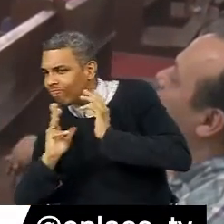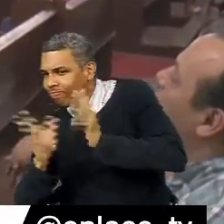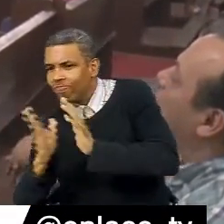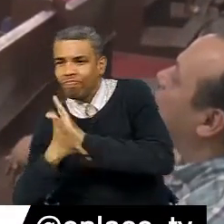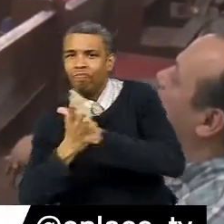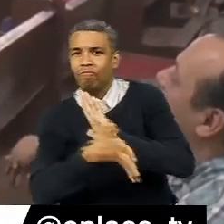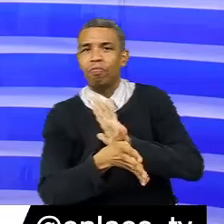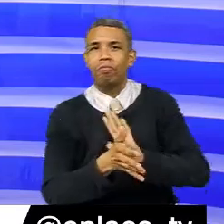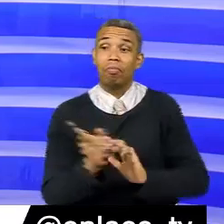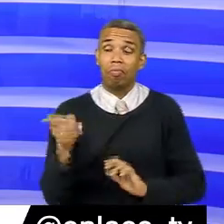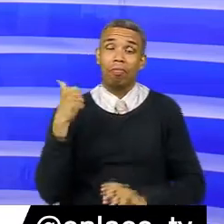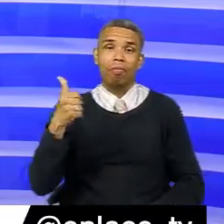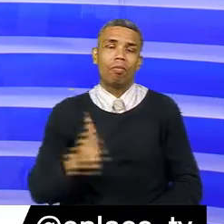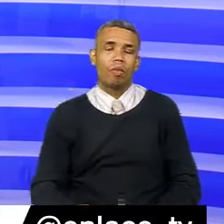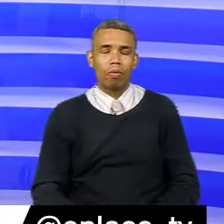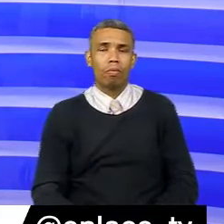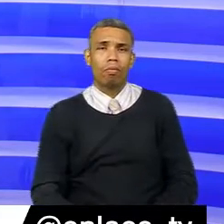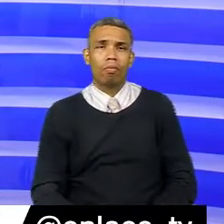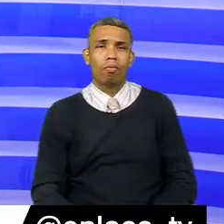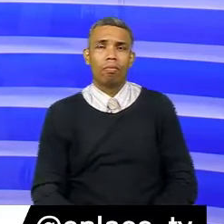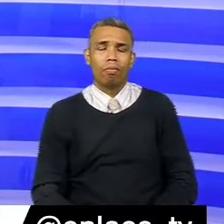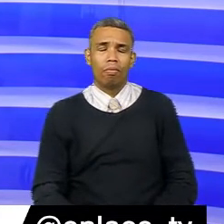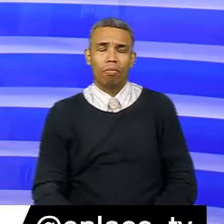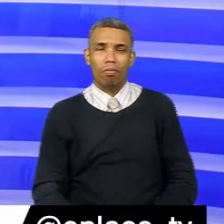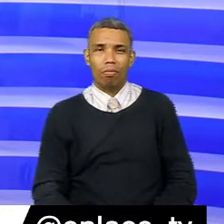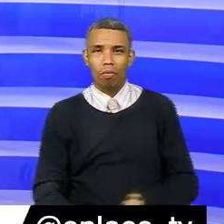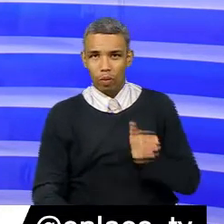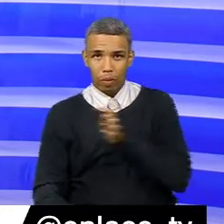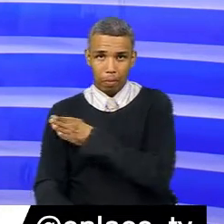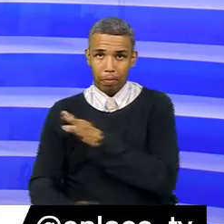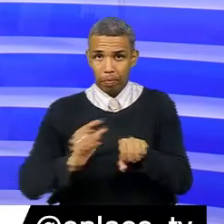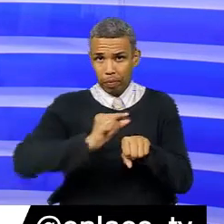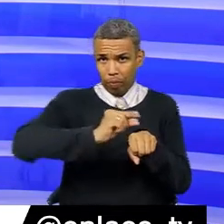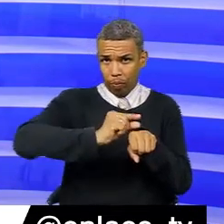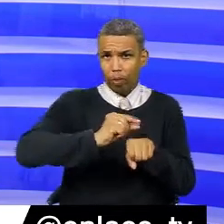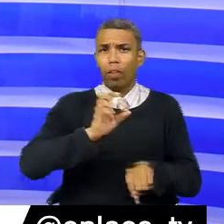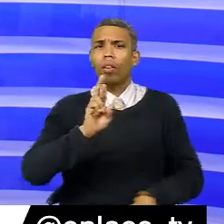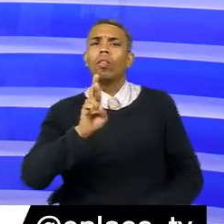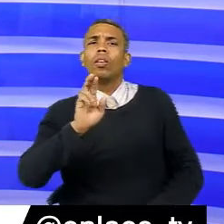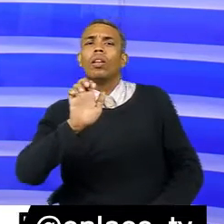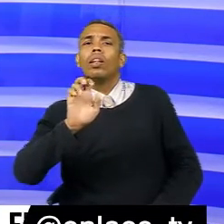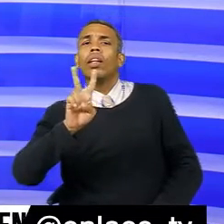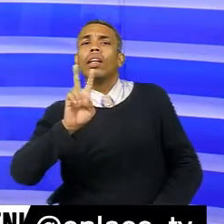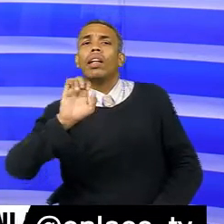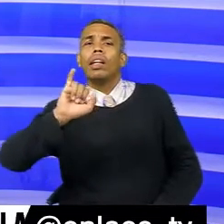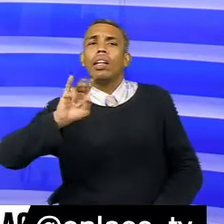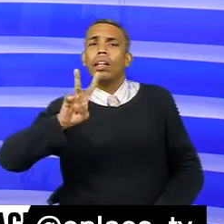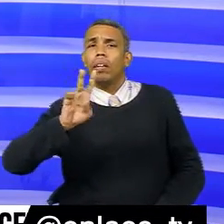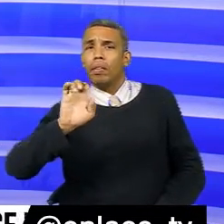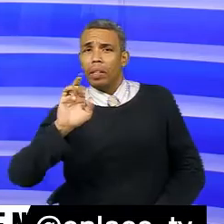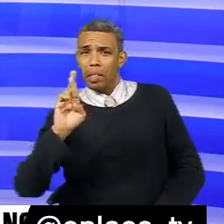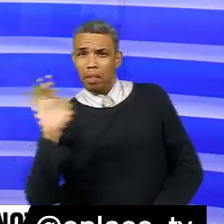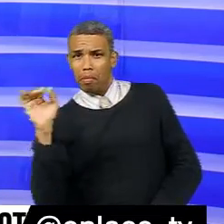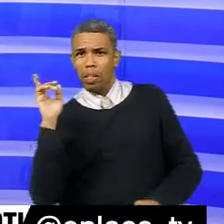ciudad. Y la Fundación Revivir celebró sus 10 años de vida institucional. Con una